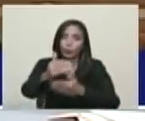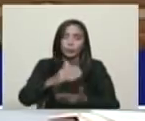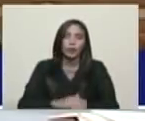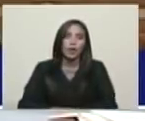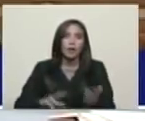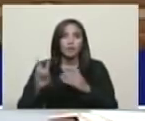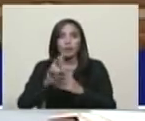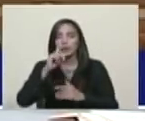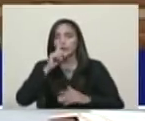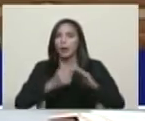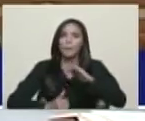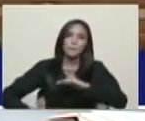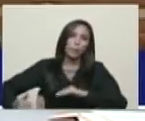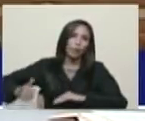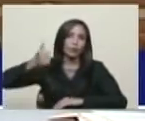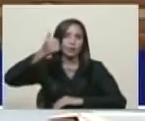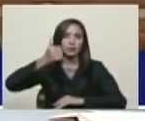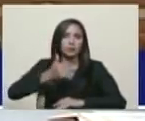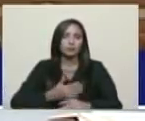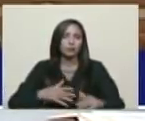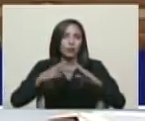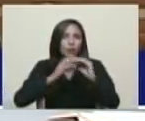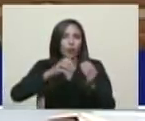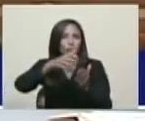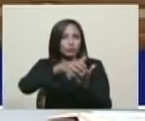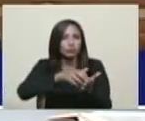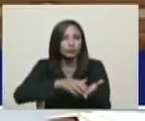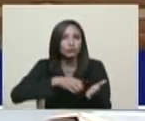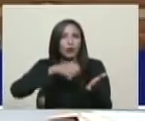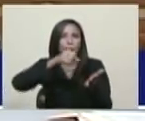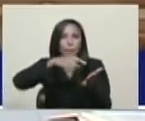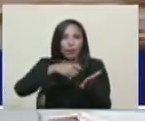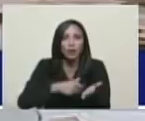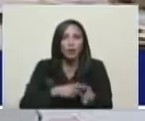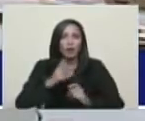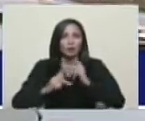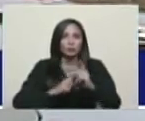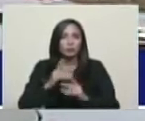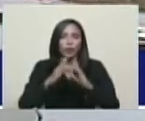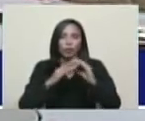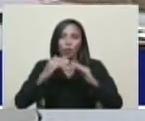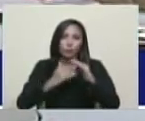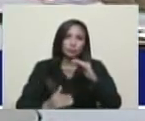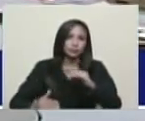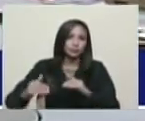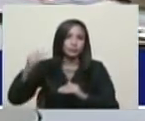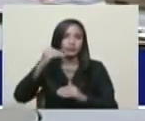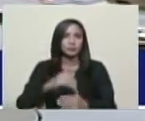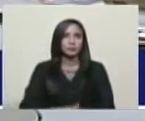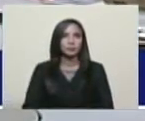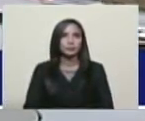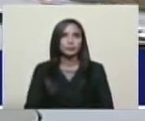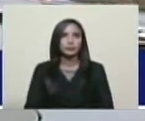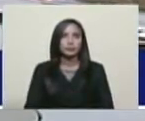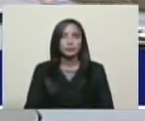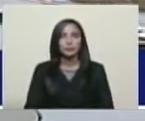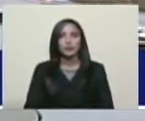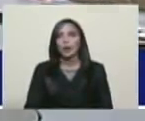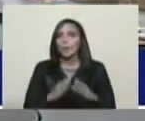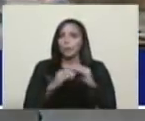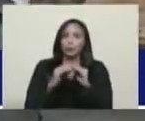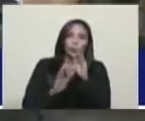convertir en una potencia agrícola productiva para satisfacer las